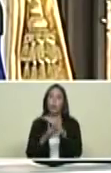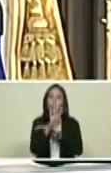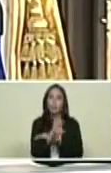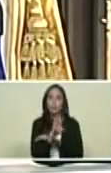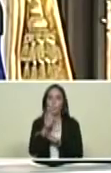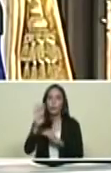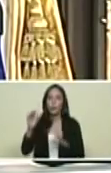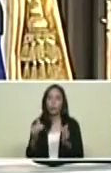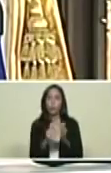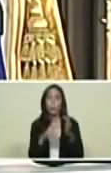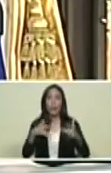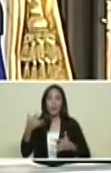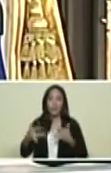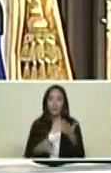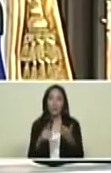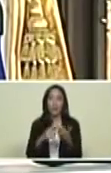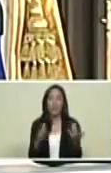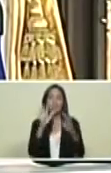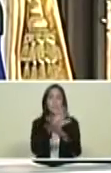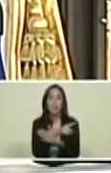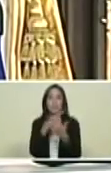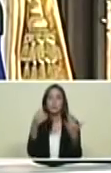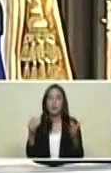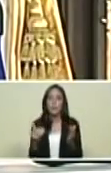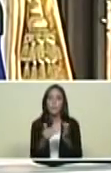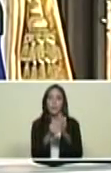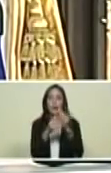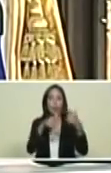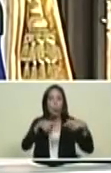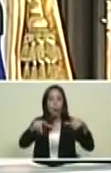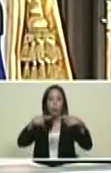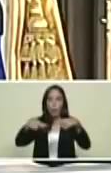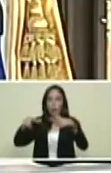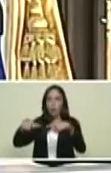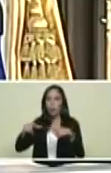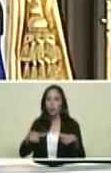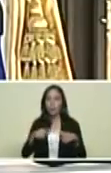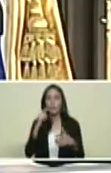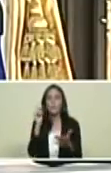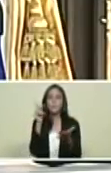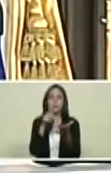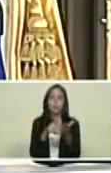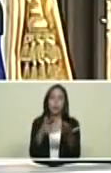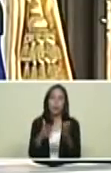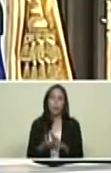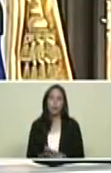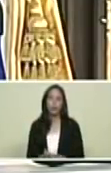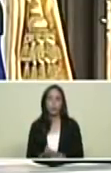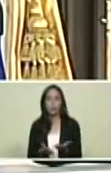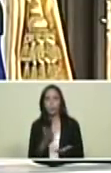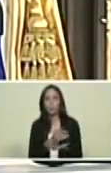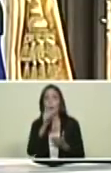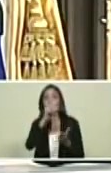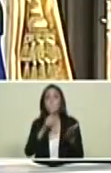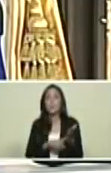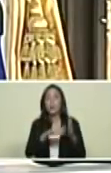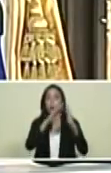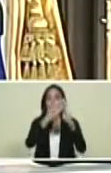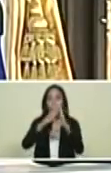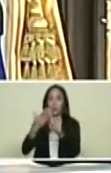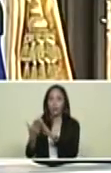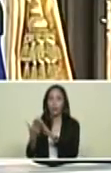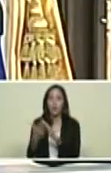424.000 actividades en 16.000 espacios. Participaron más de 1.000 comunas